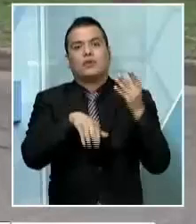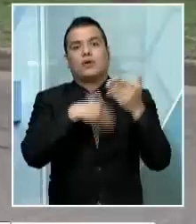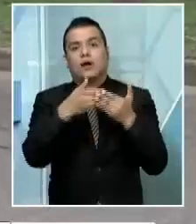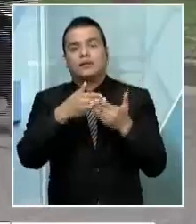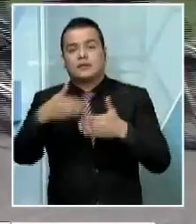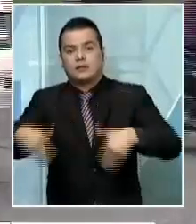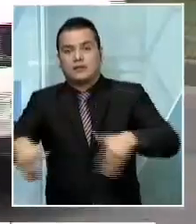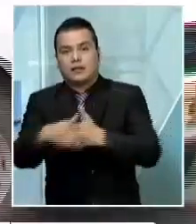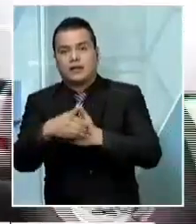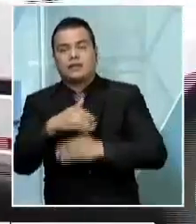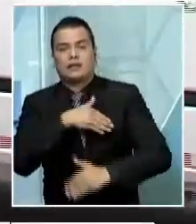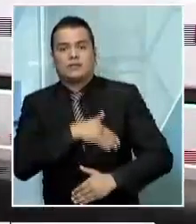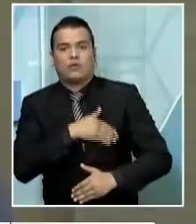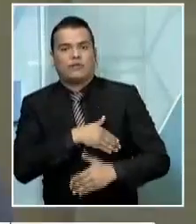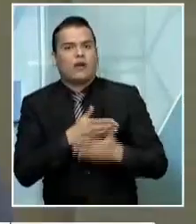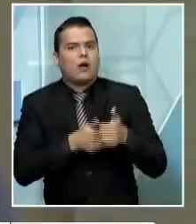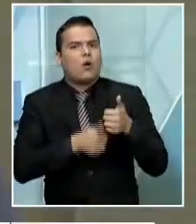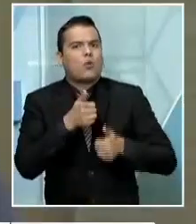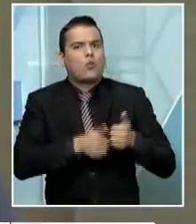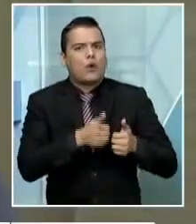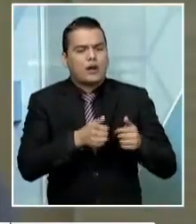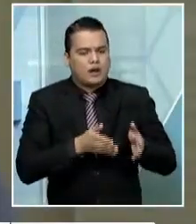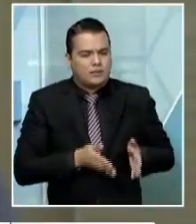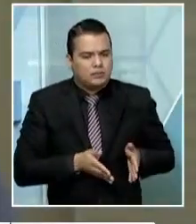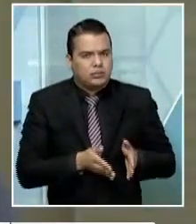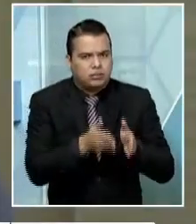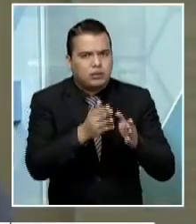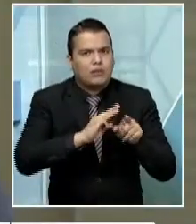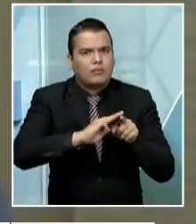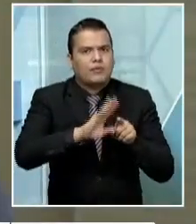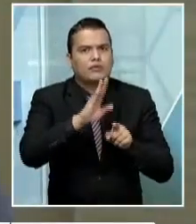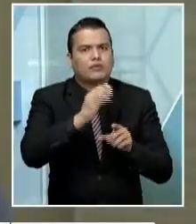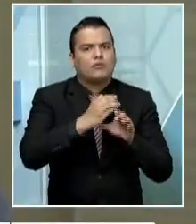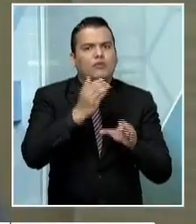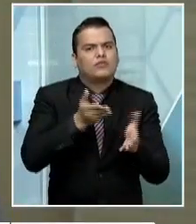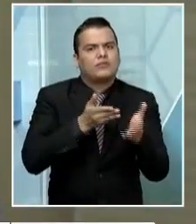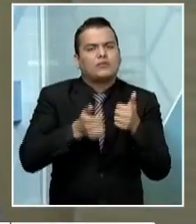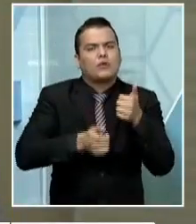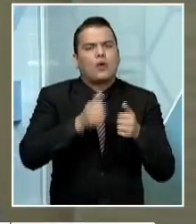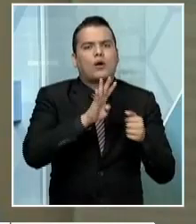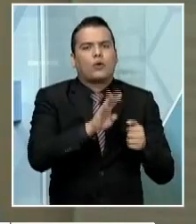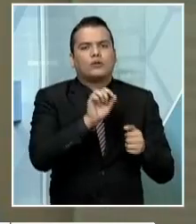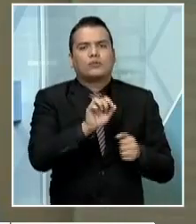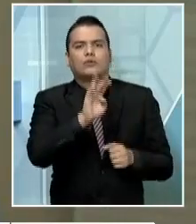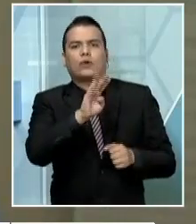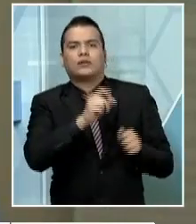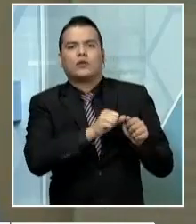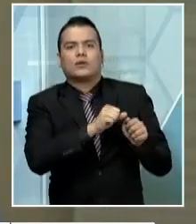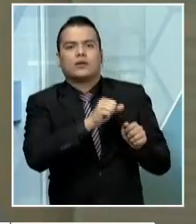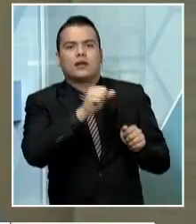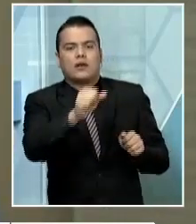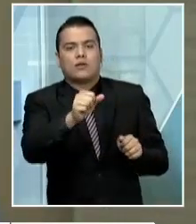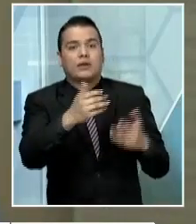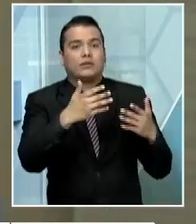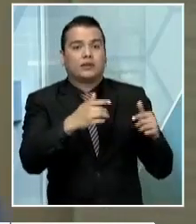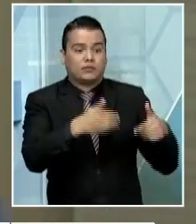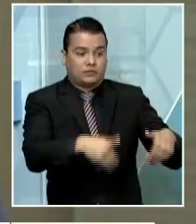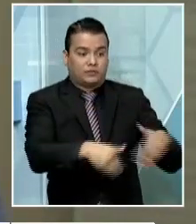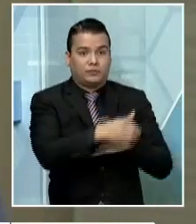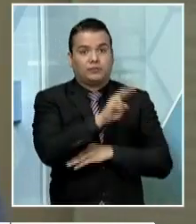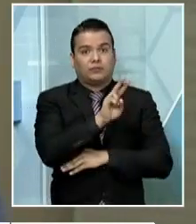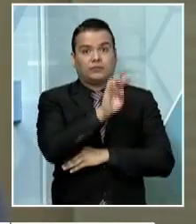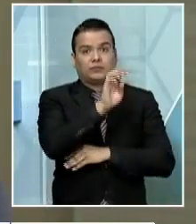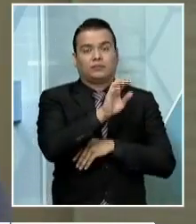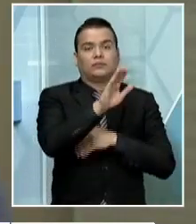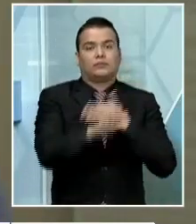4.1 kilómetros de carril solo bus. Arrancaríamos con un tramo de 1.800 metros aproximadamente, que iría desde la carrera